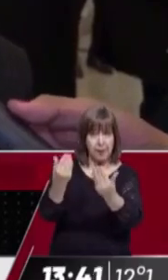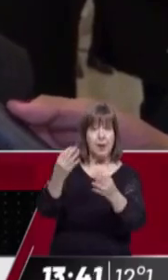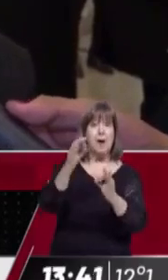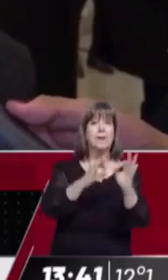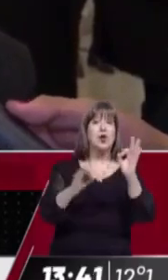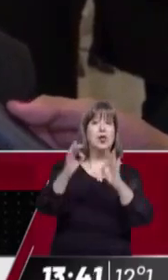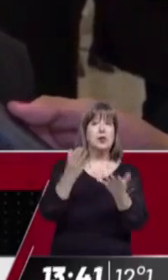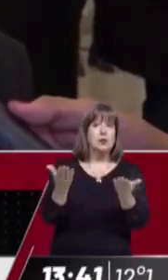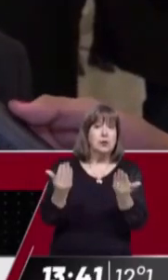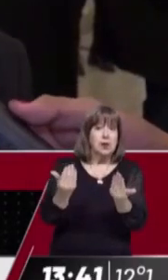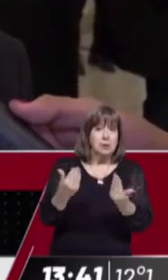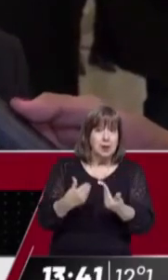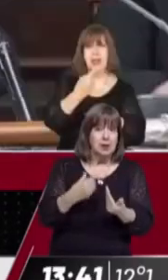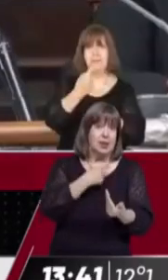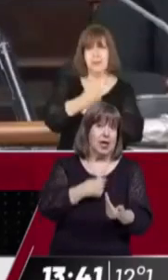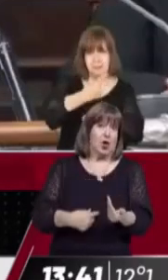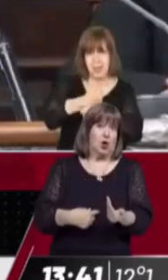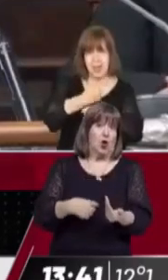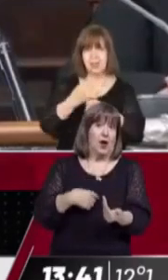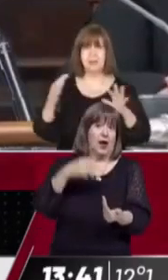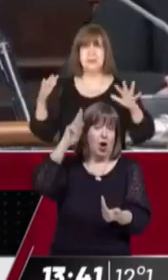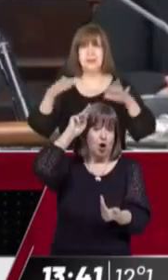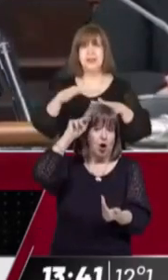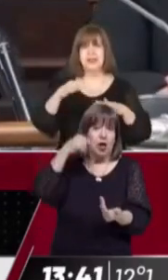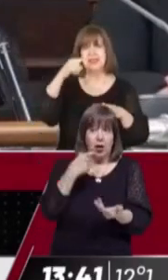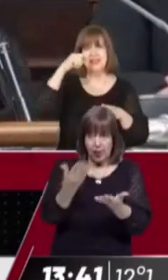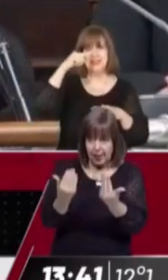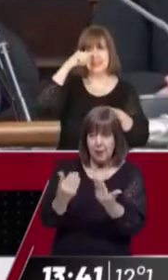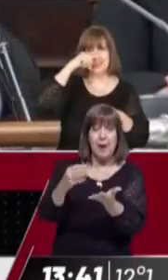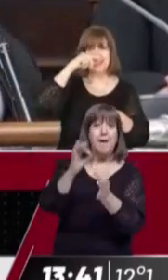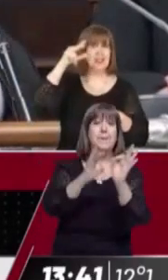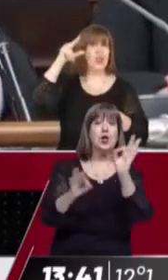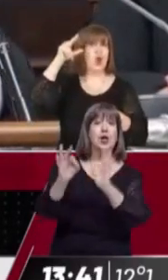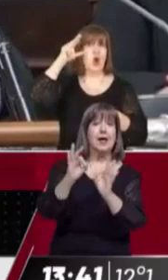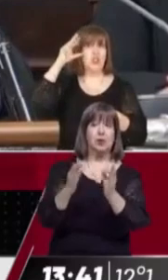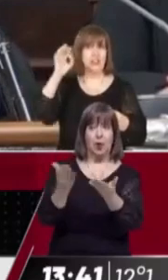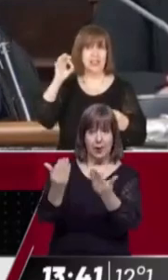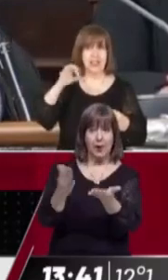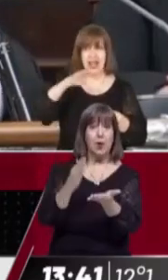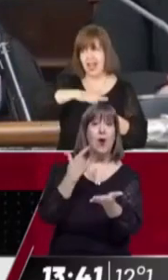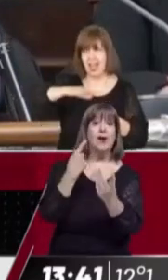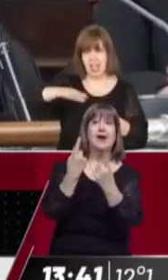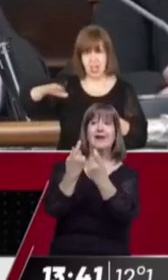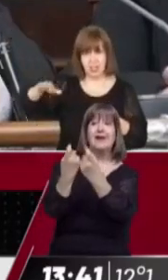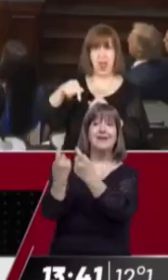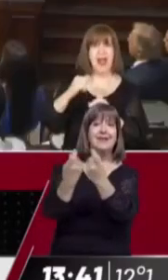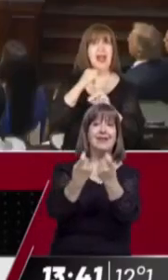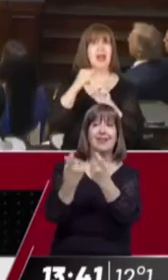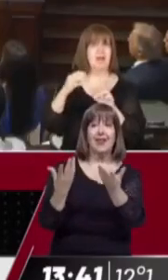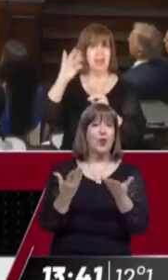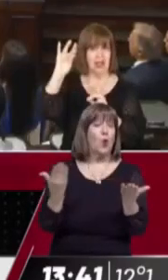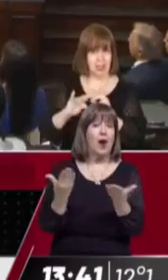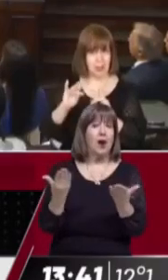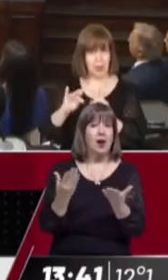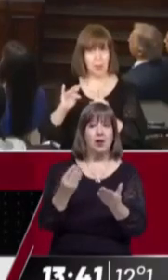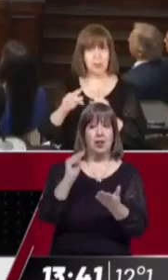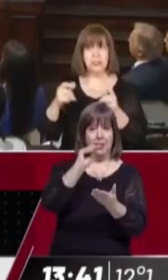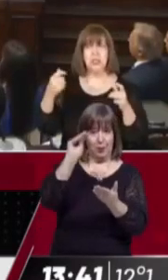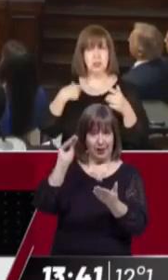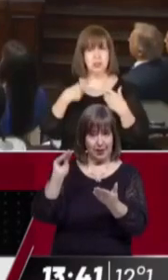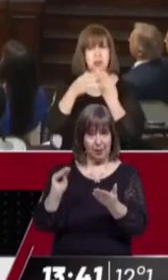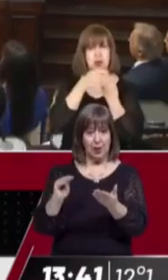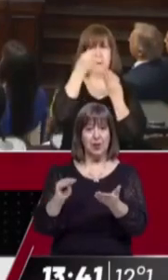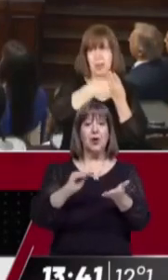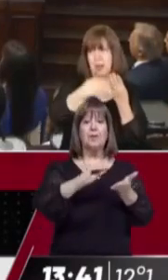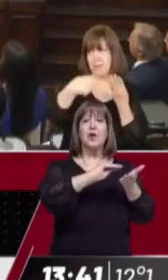dijo proyectos y que en Mendoza van a estar obviamente las oficinas de